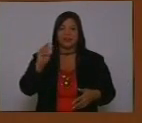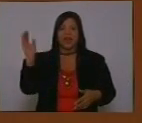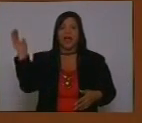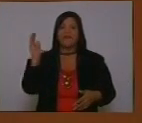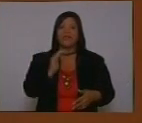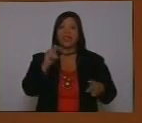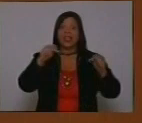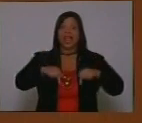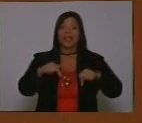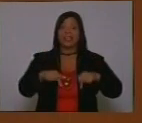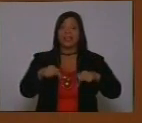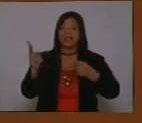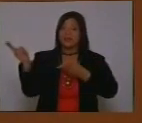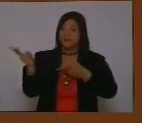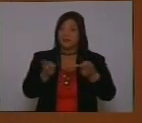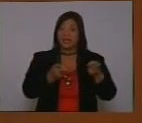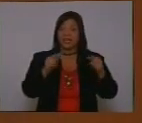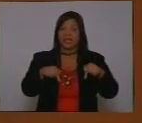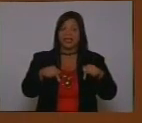aquí ya